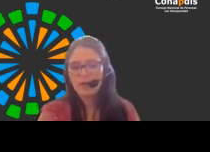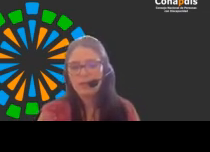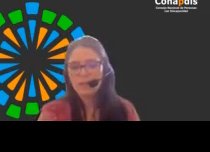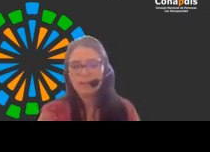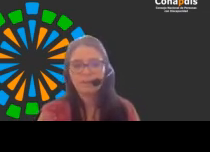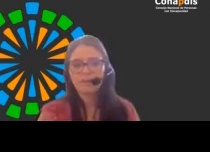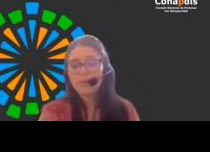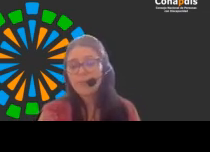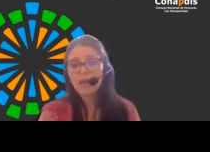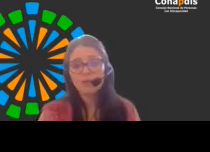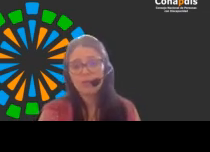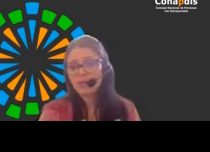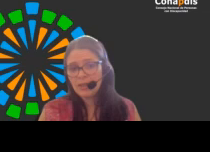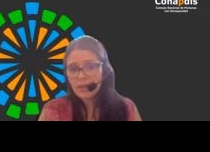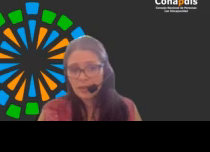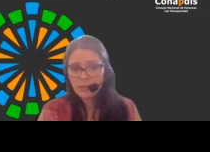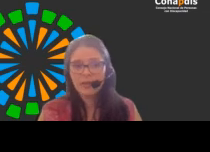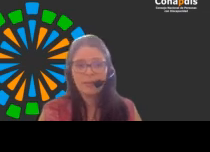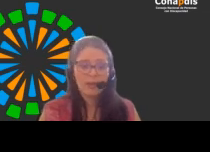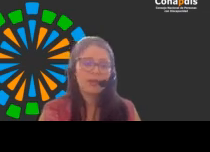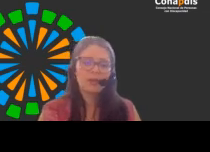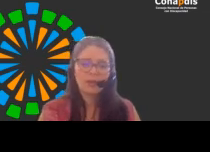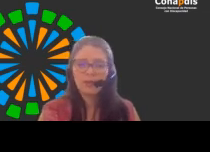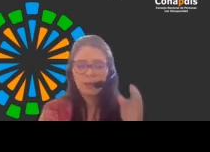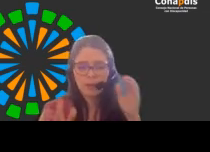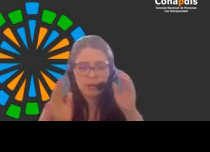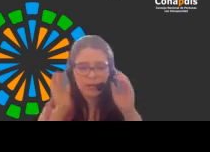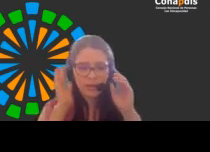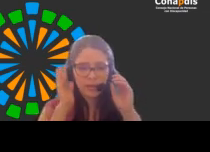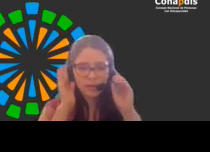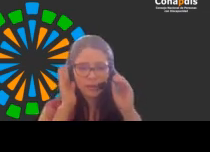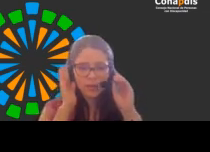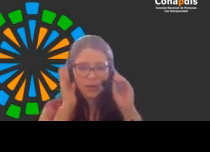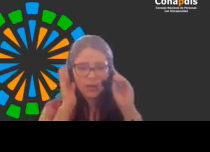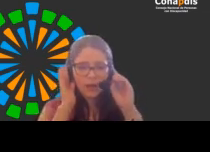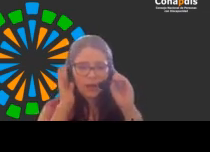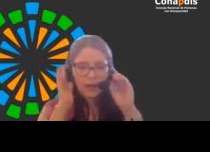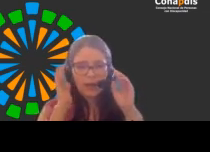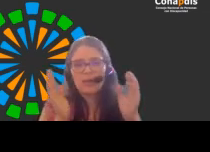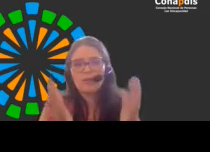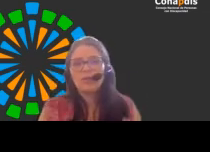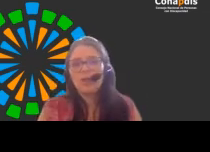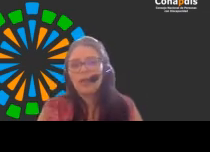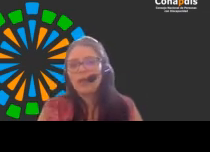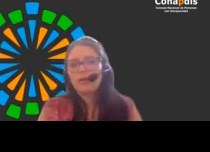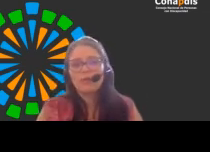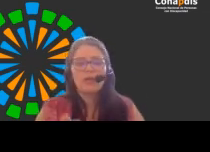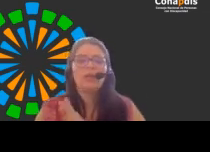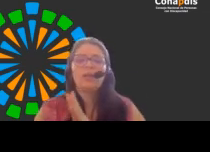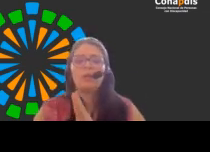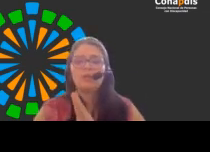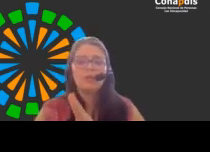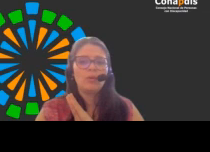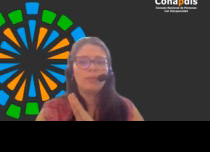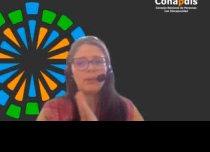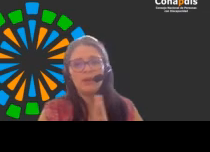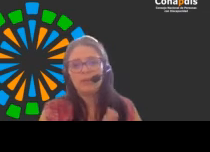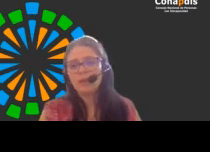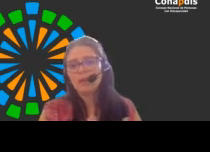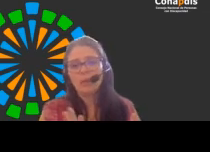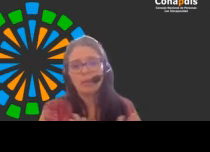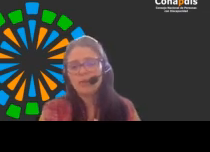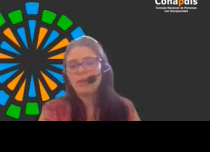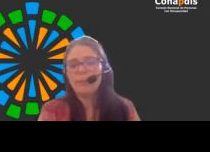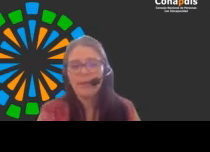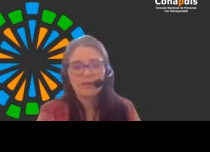en en zonas alejadas verdad También hay que tenerlo como en consideración en caso de no sé que nuestro